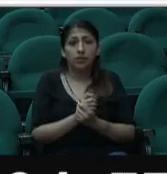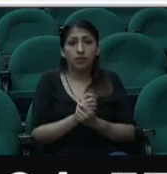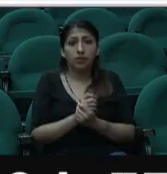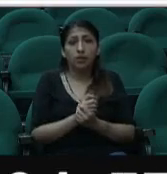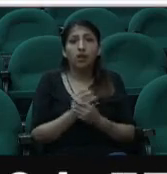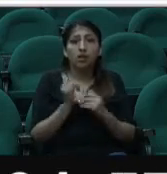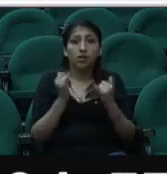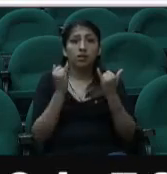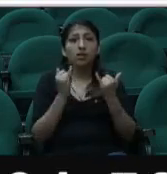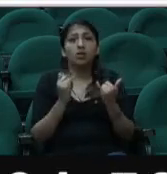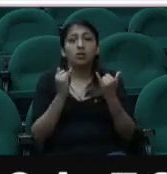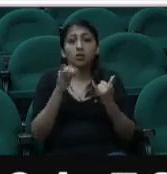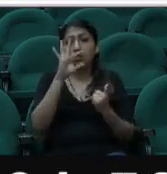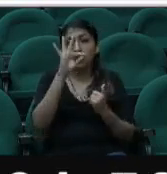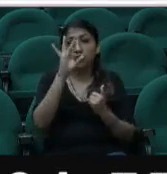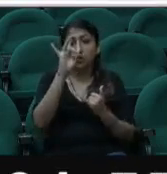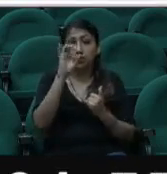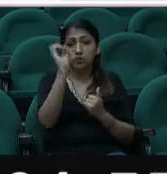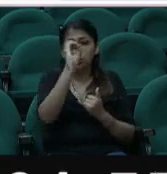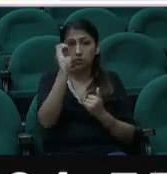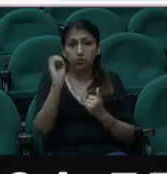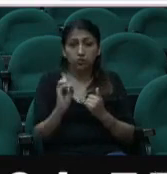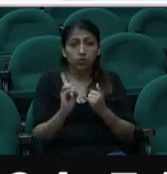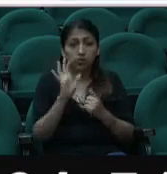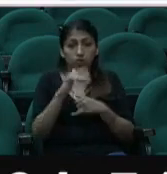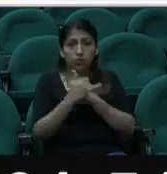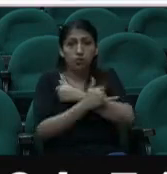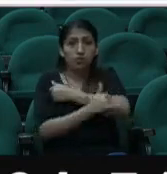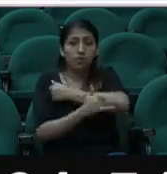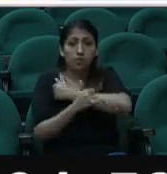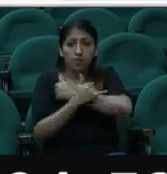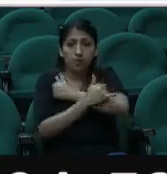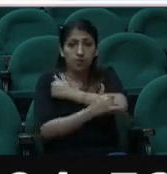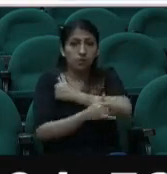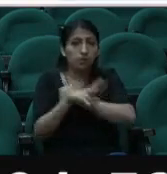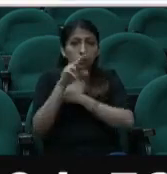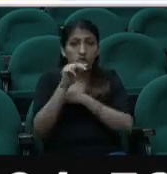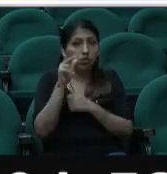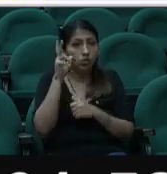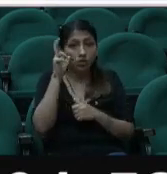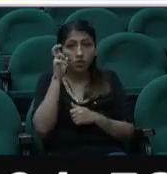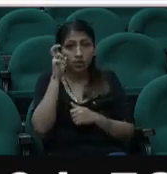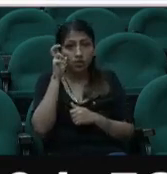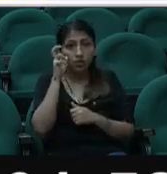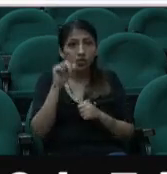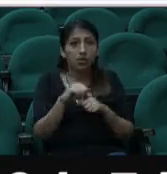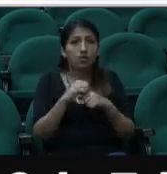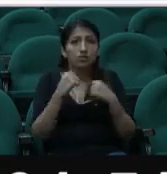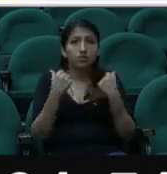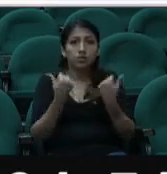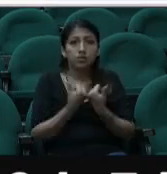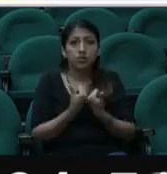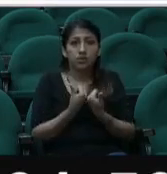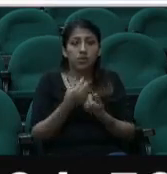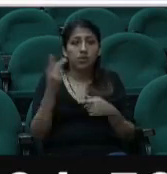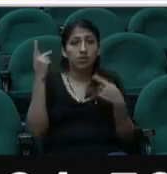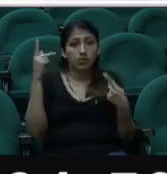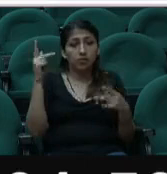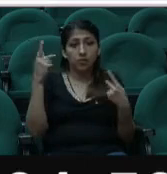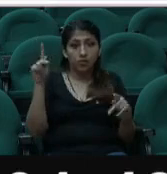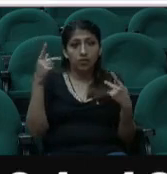actualmente el 98% de la población del país no cree en la asamblea en la